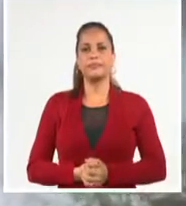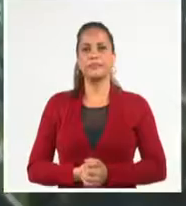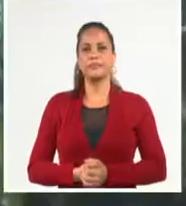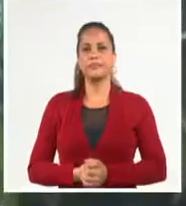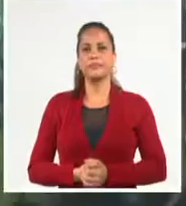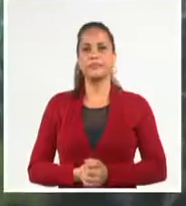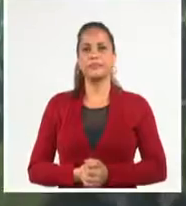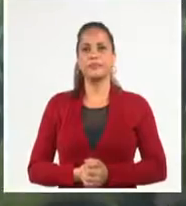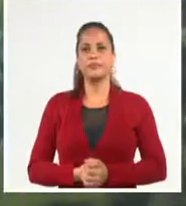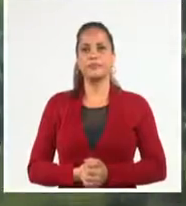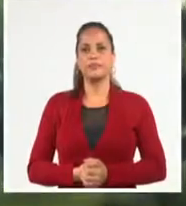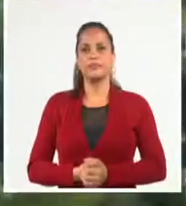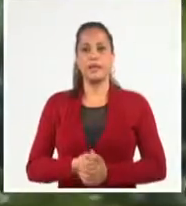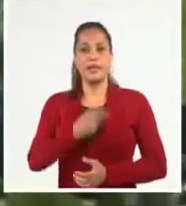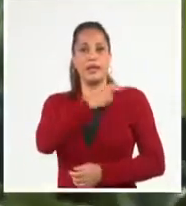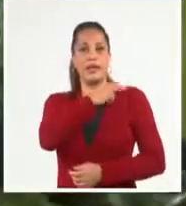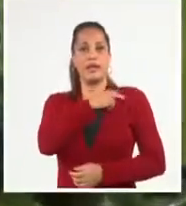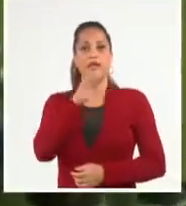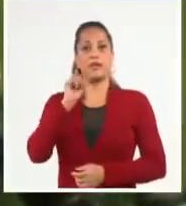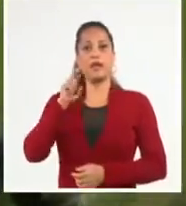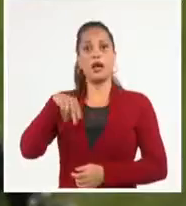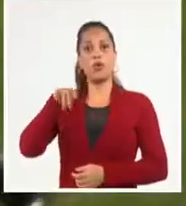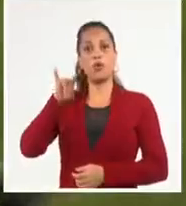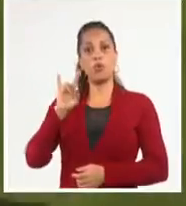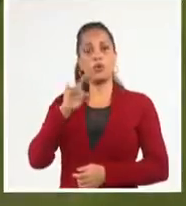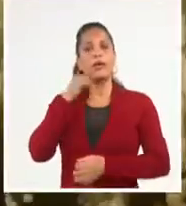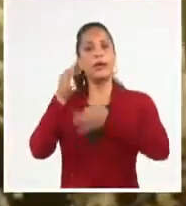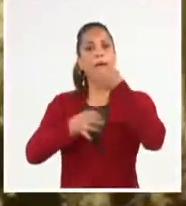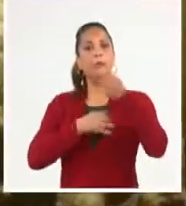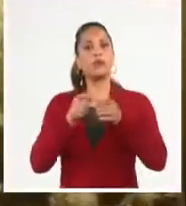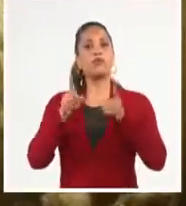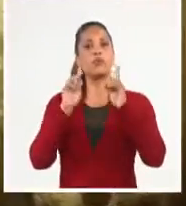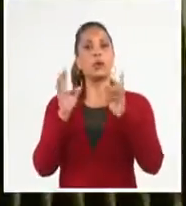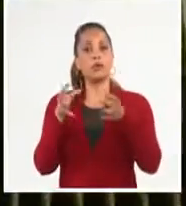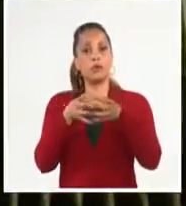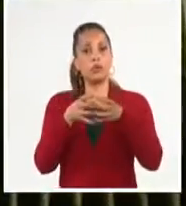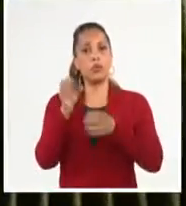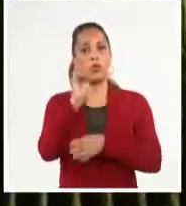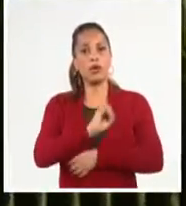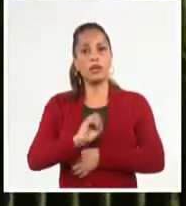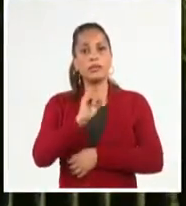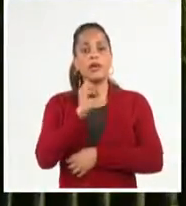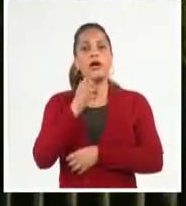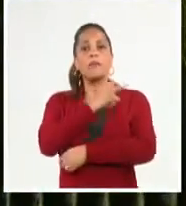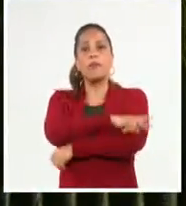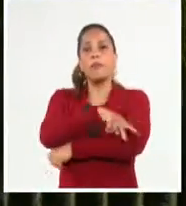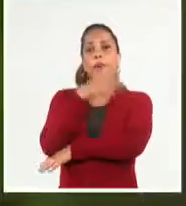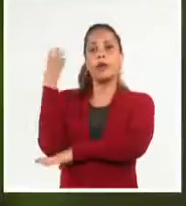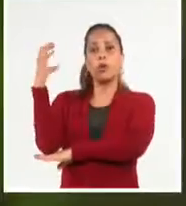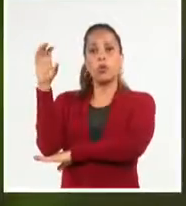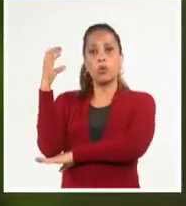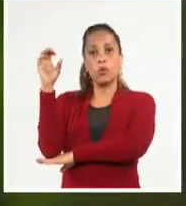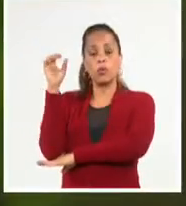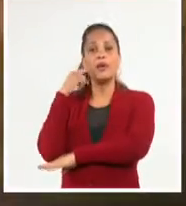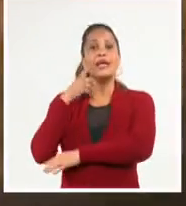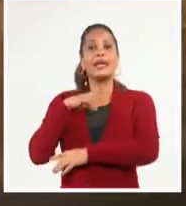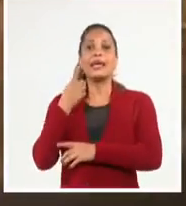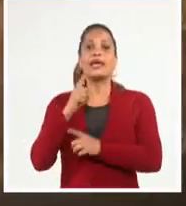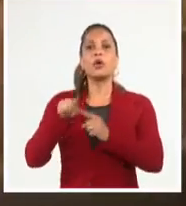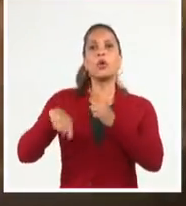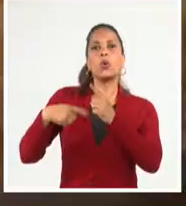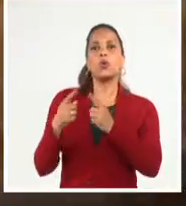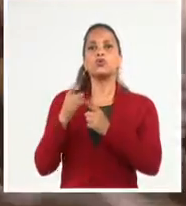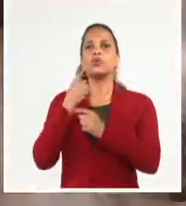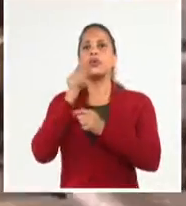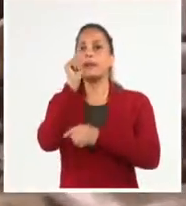El titular de ONU, Antonio Guterres, advirtió en una reunión de alto nivel organizada por Colombia que es contra la humanidad misma la guerra